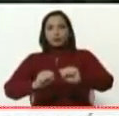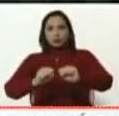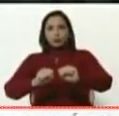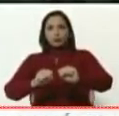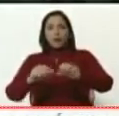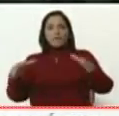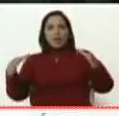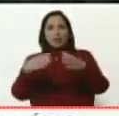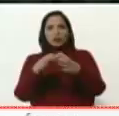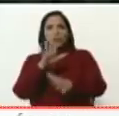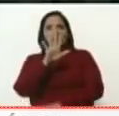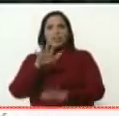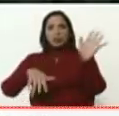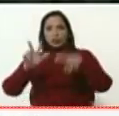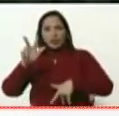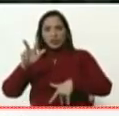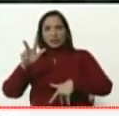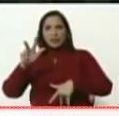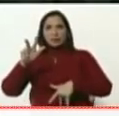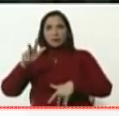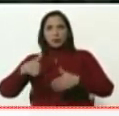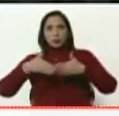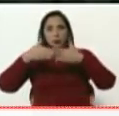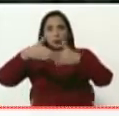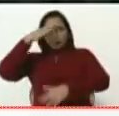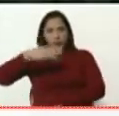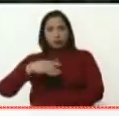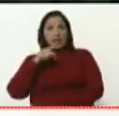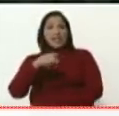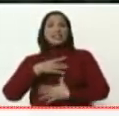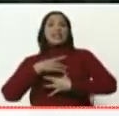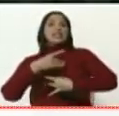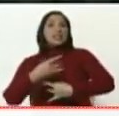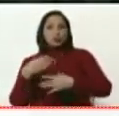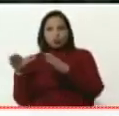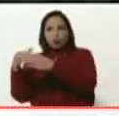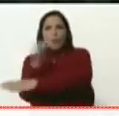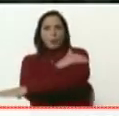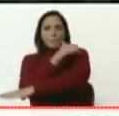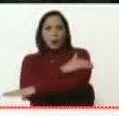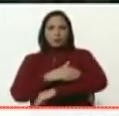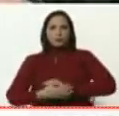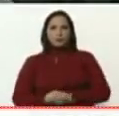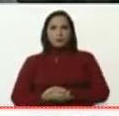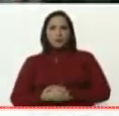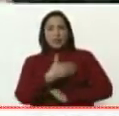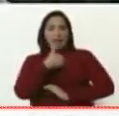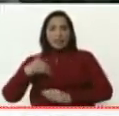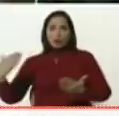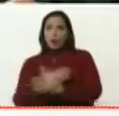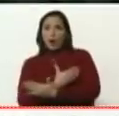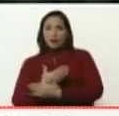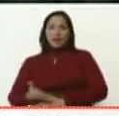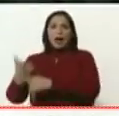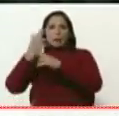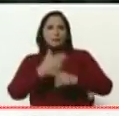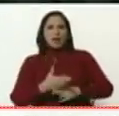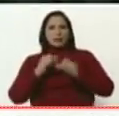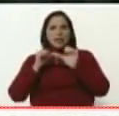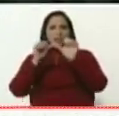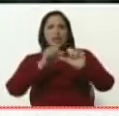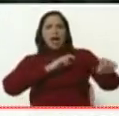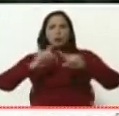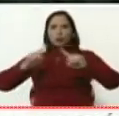513 de Infantería de Marina. Esa era la intención, robarse el parque de armas para seguir actuando